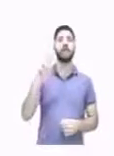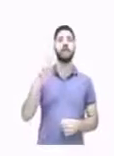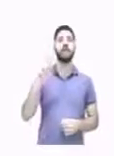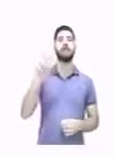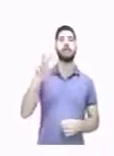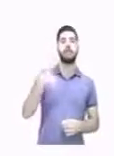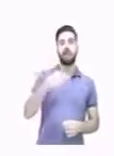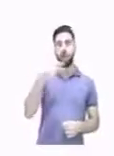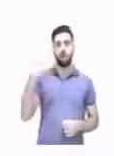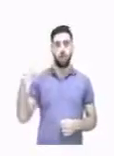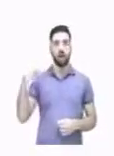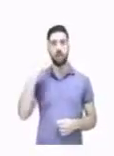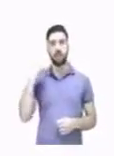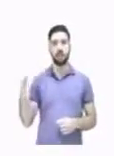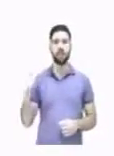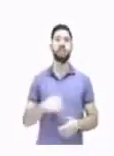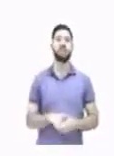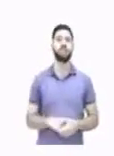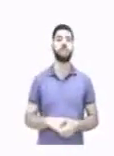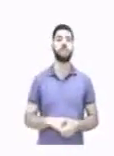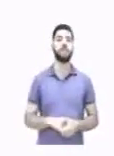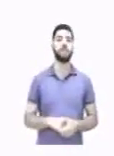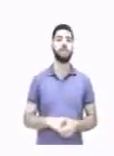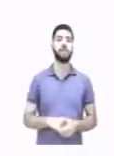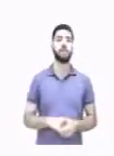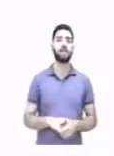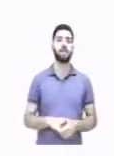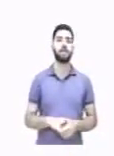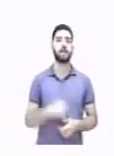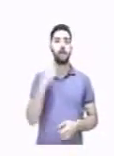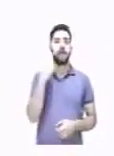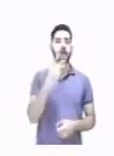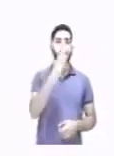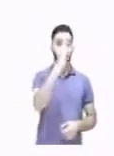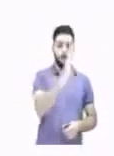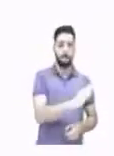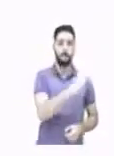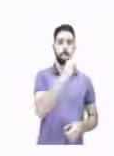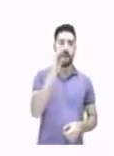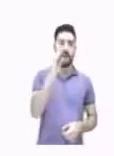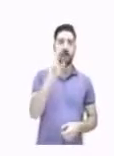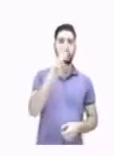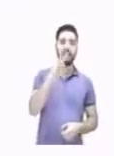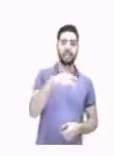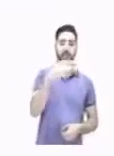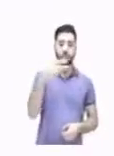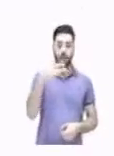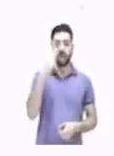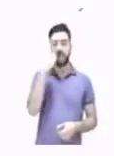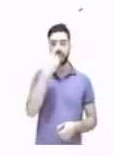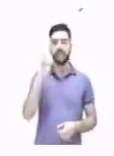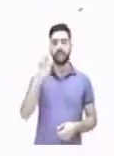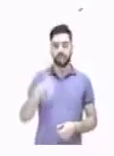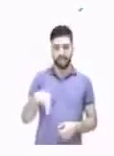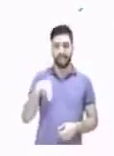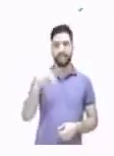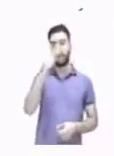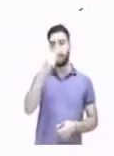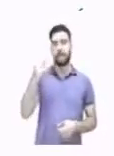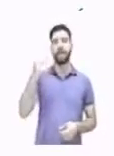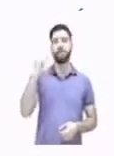inversa. Entonces ya me quedaría que beta es igual a el seno inverso